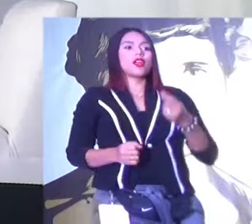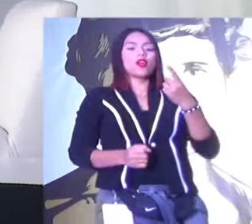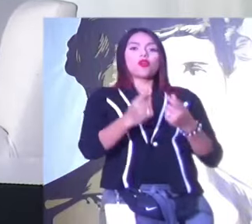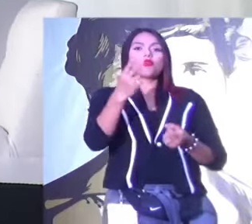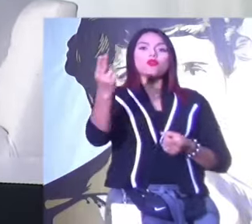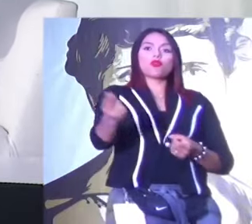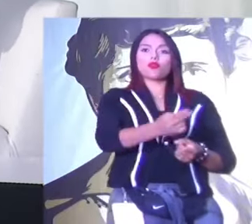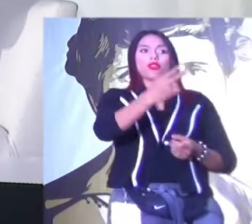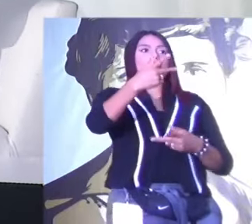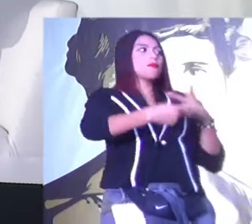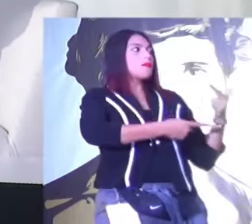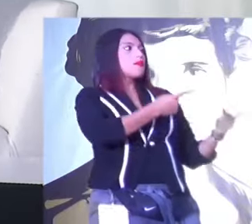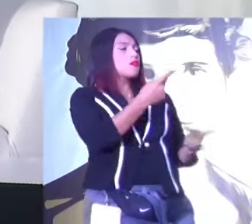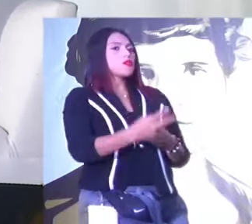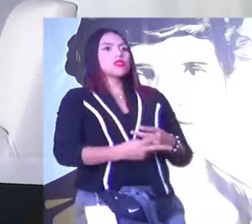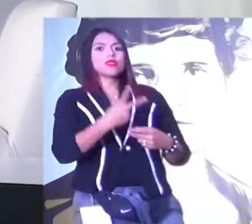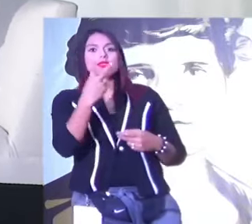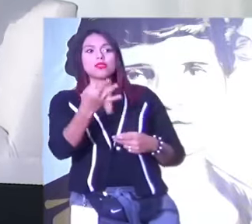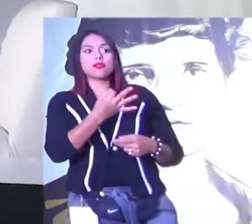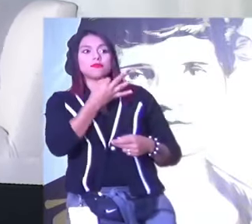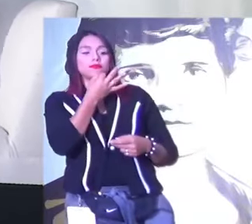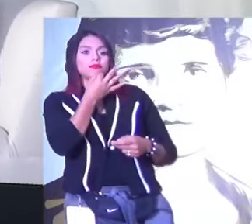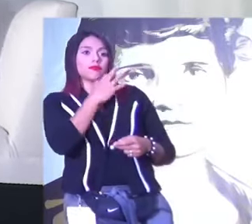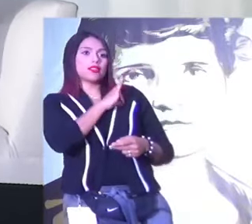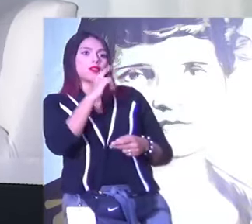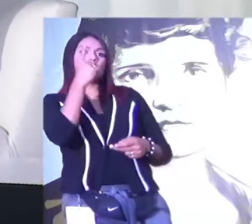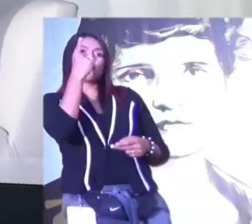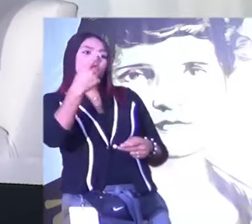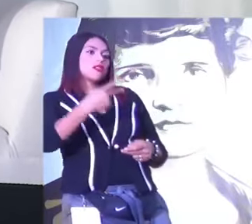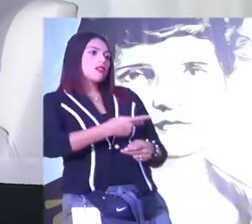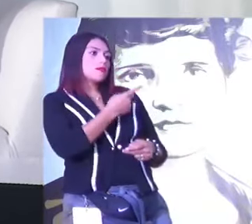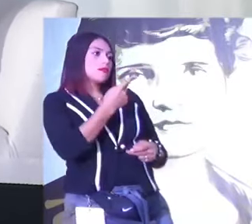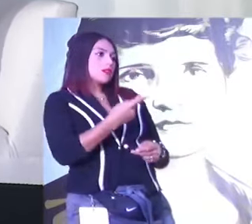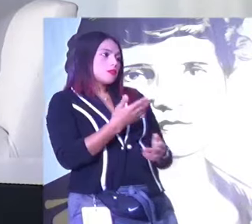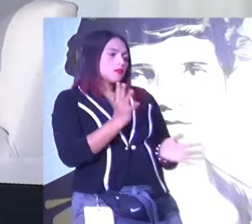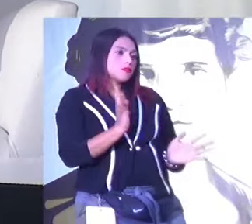pregunta, tenemos 2 minutos, podemos hacer una pregunta si es que